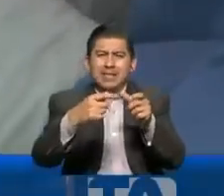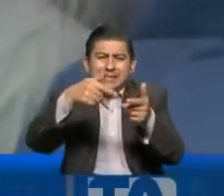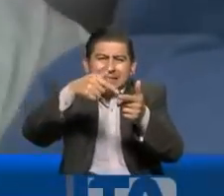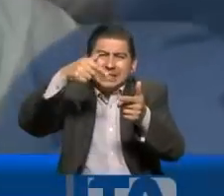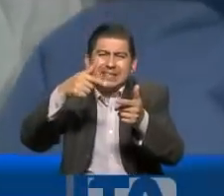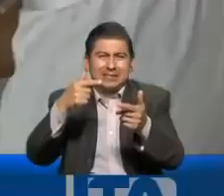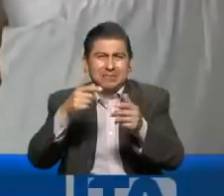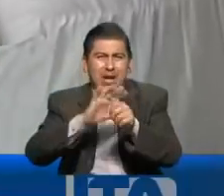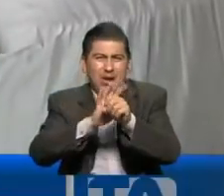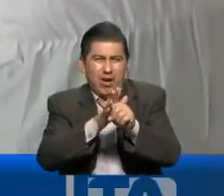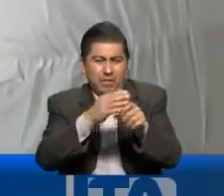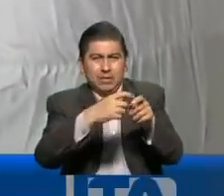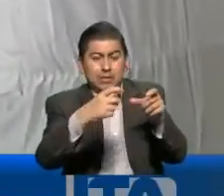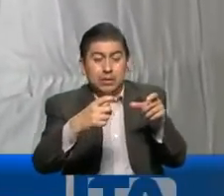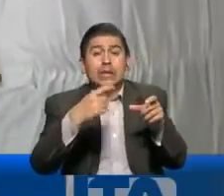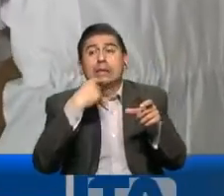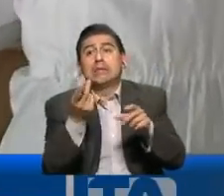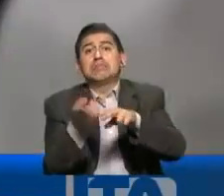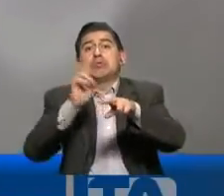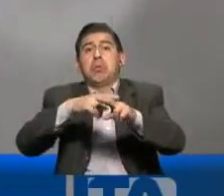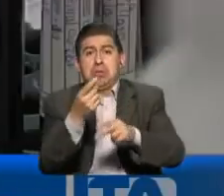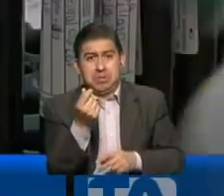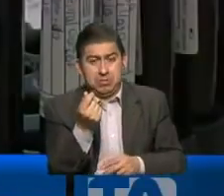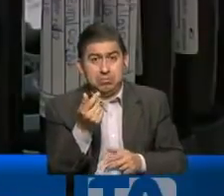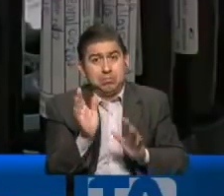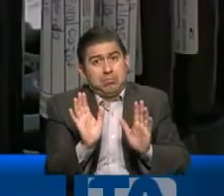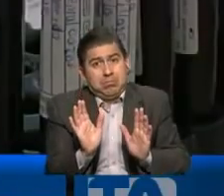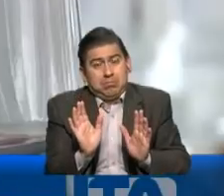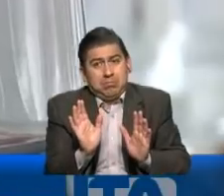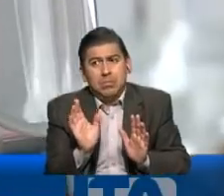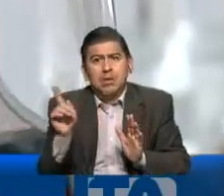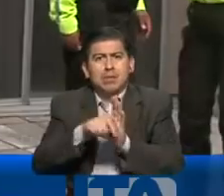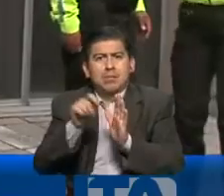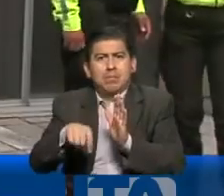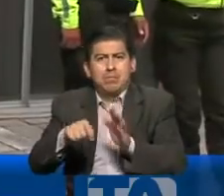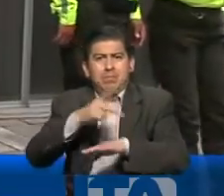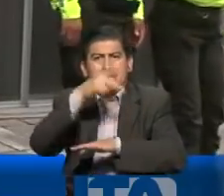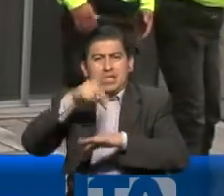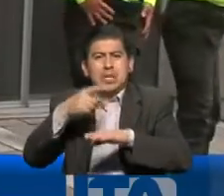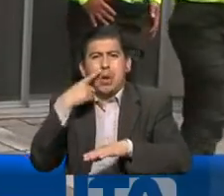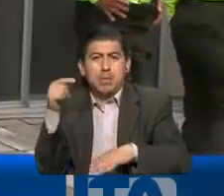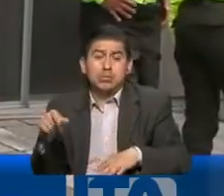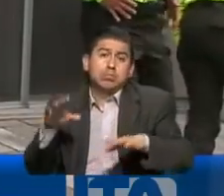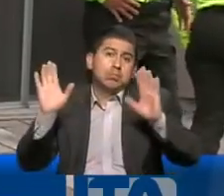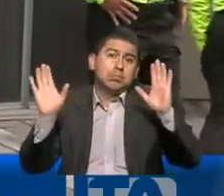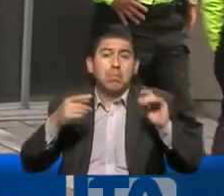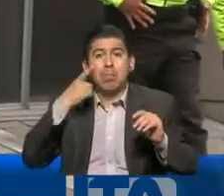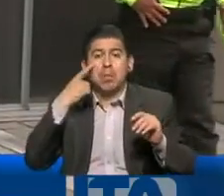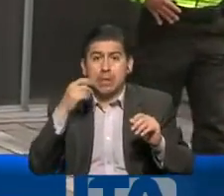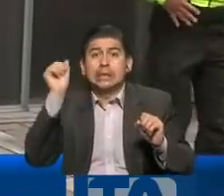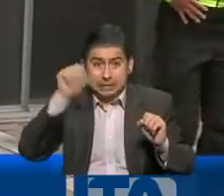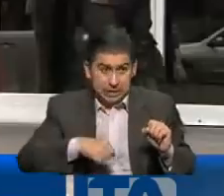algunas irregularidades detectadas por Fiscalía, está en manos del titular de la Corte de Pichincha. Vladimir Jaya decidirá sobre los